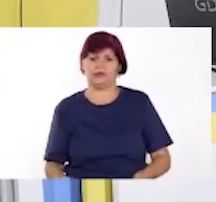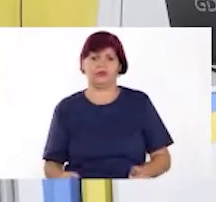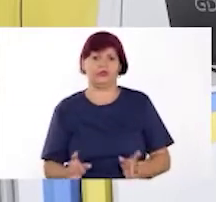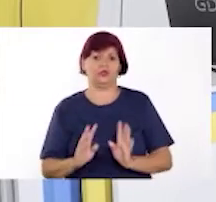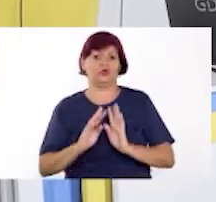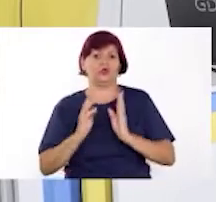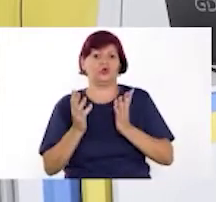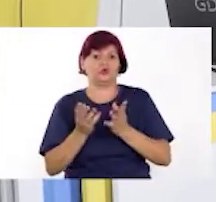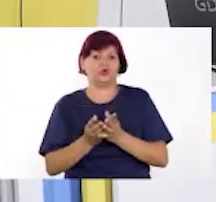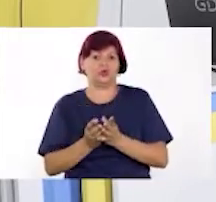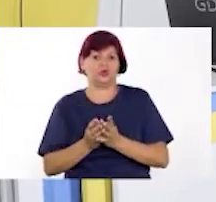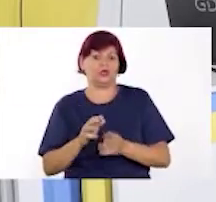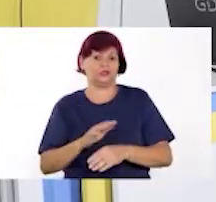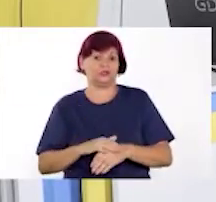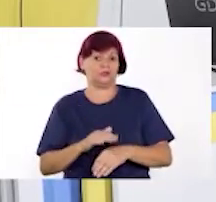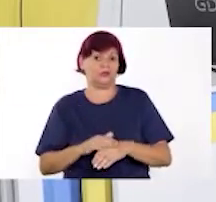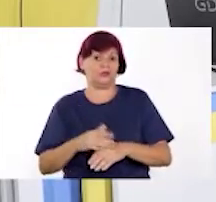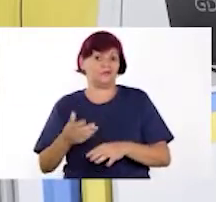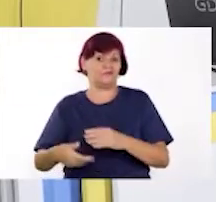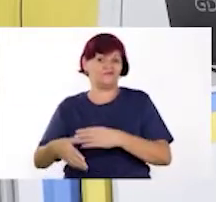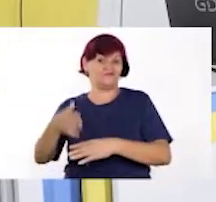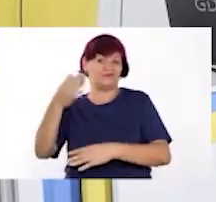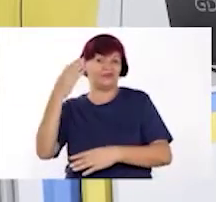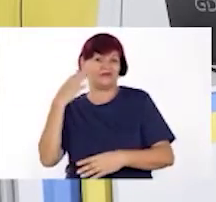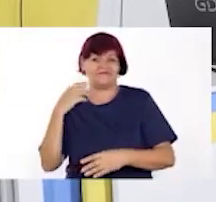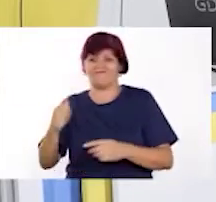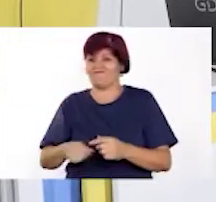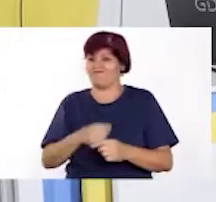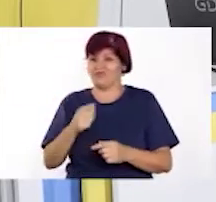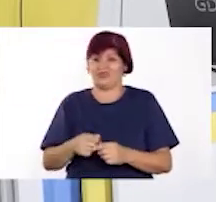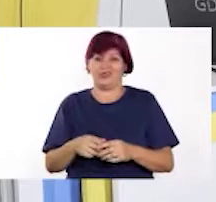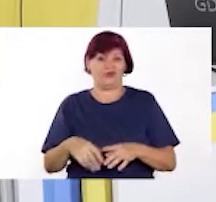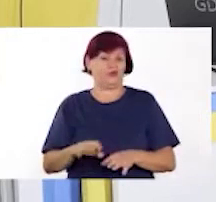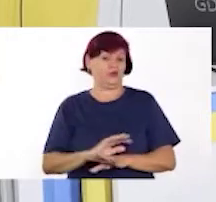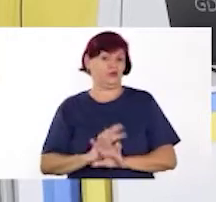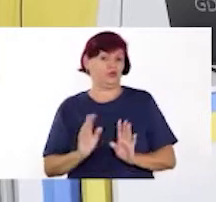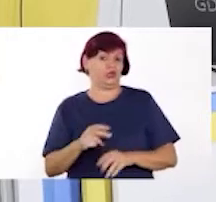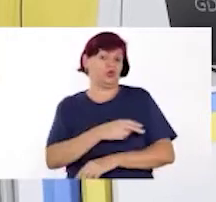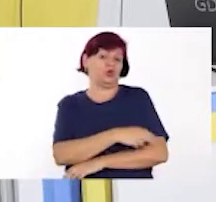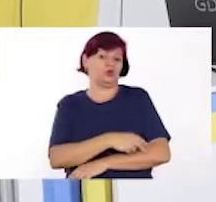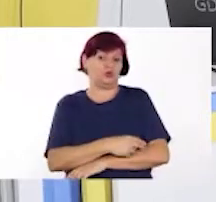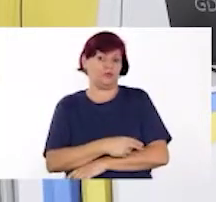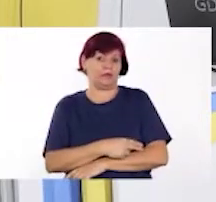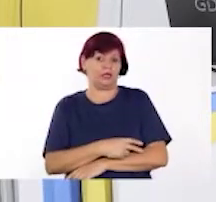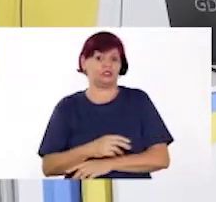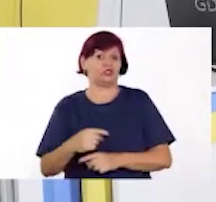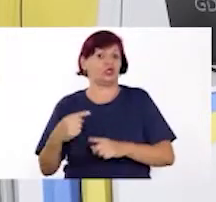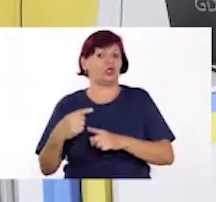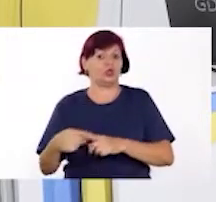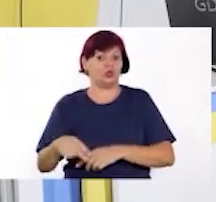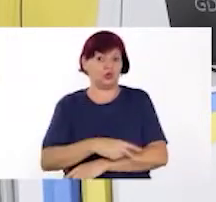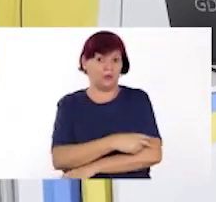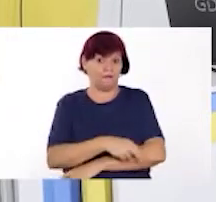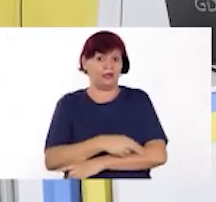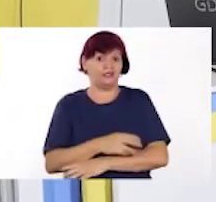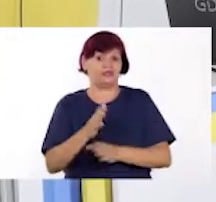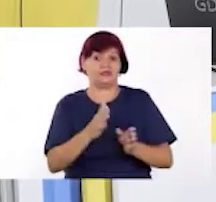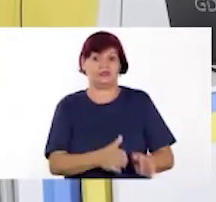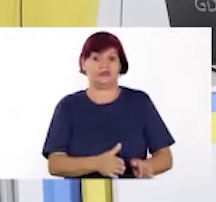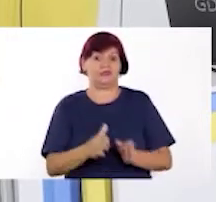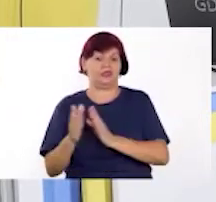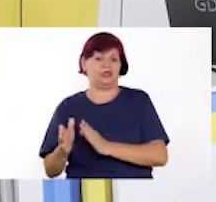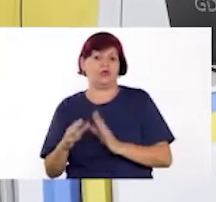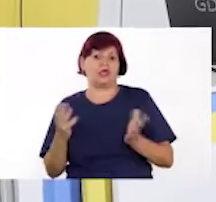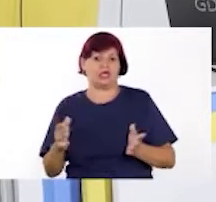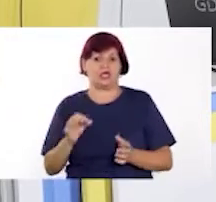su desmembramiento. Todo esto promovido por su antigua metrópoli, Reino Unido. Y el